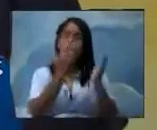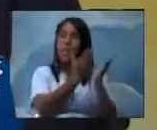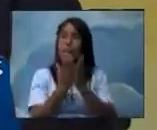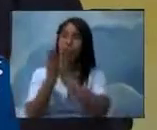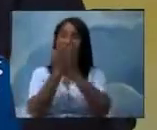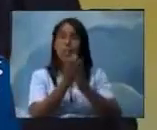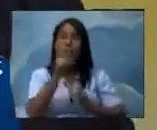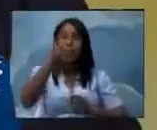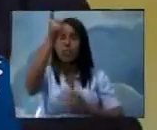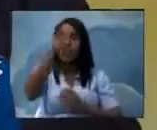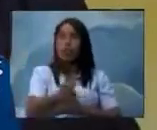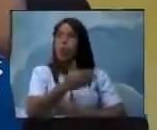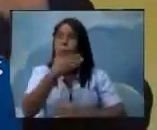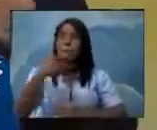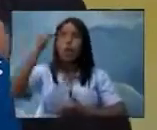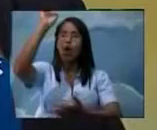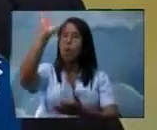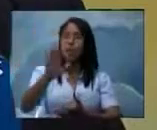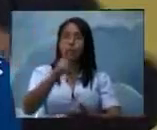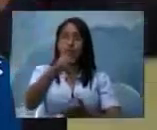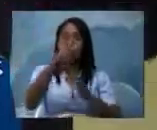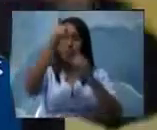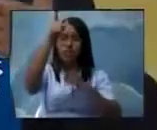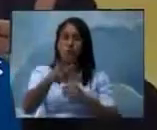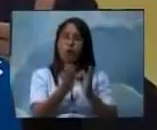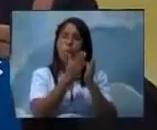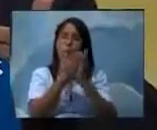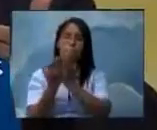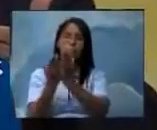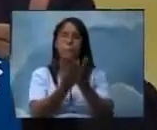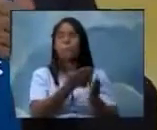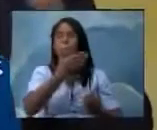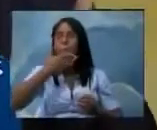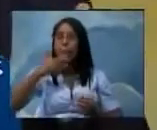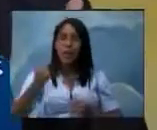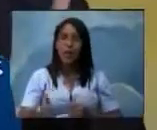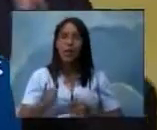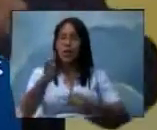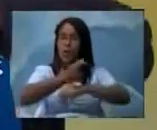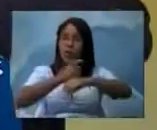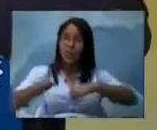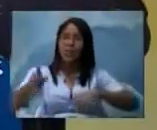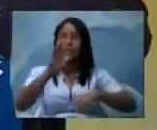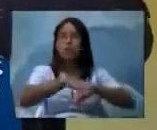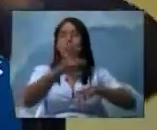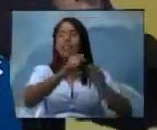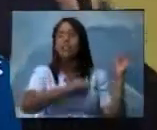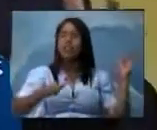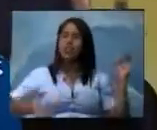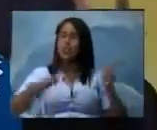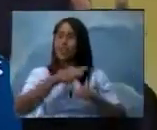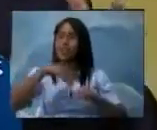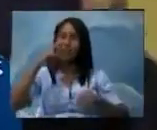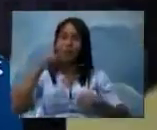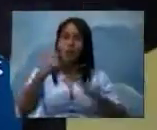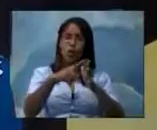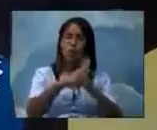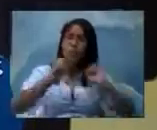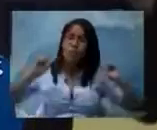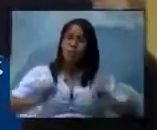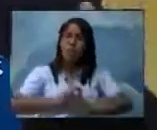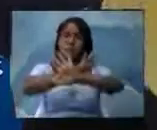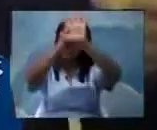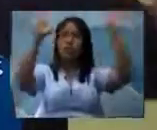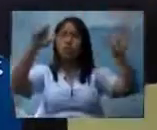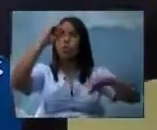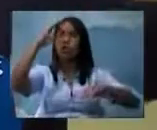estudiante, para que usted sea un mejor pastor, para que usted sea un mejor gobernante, porque el Señor quiere que vea cosas maravillosas